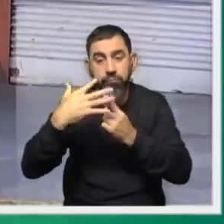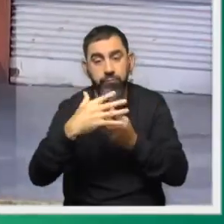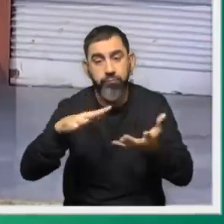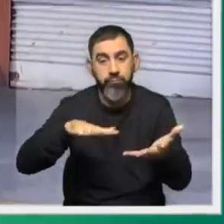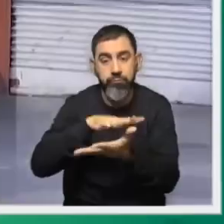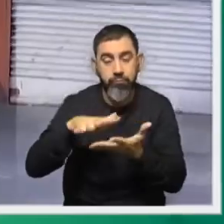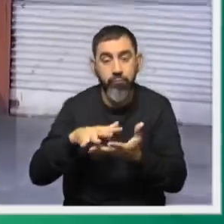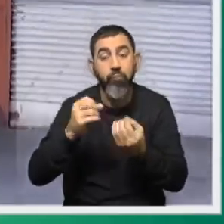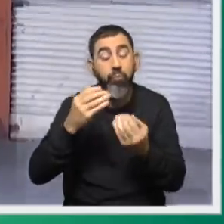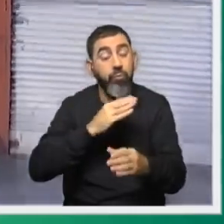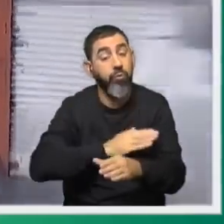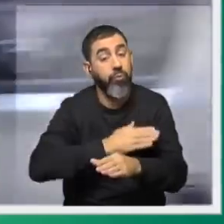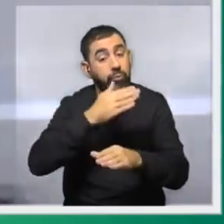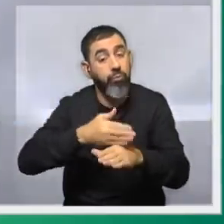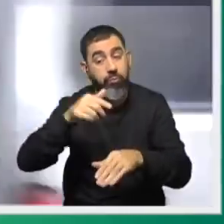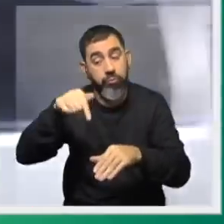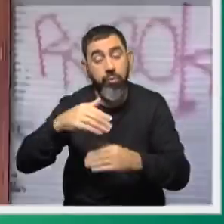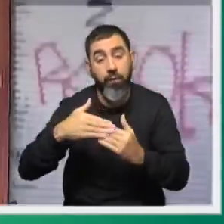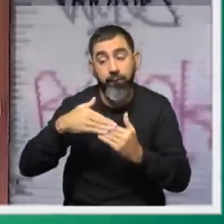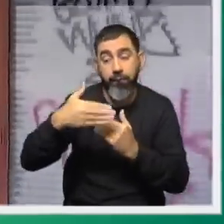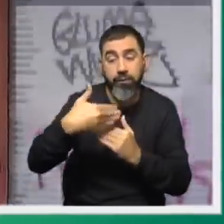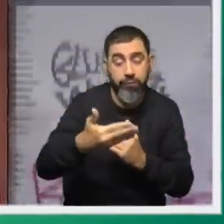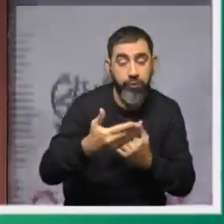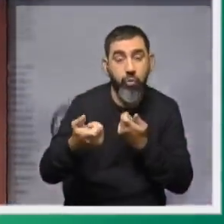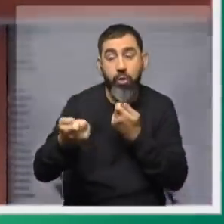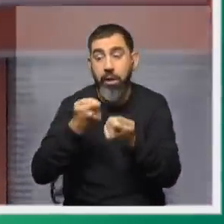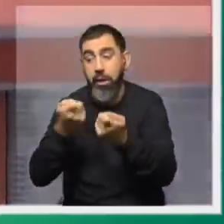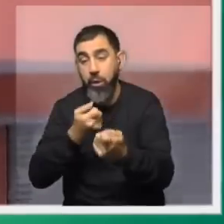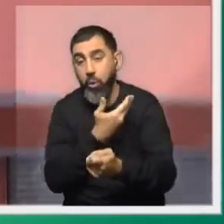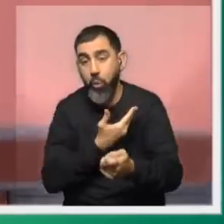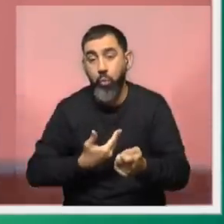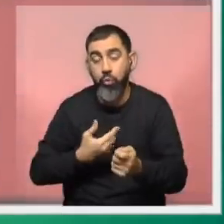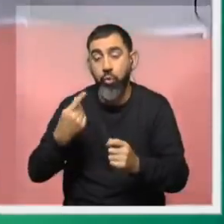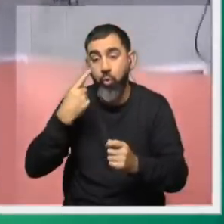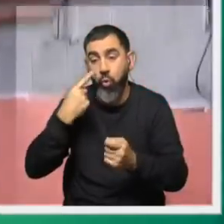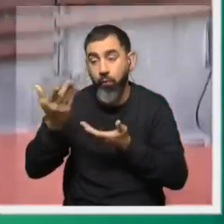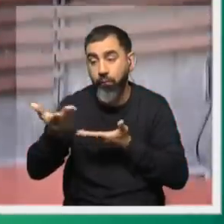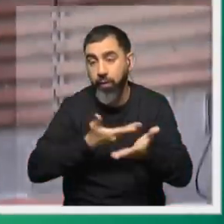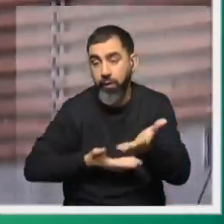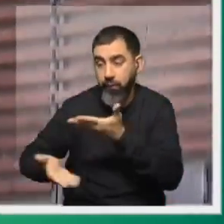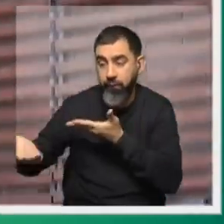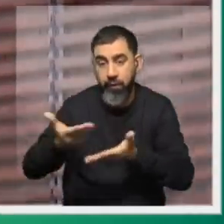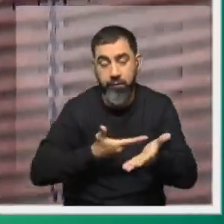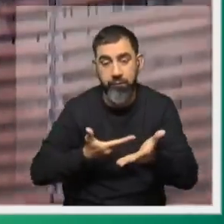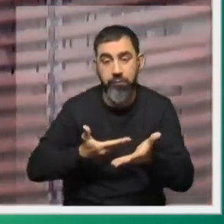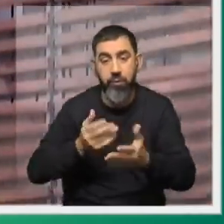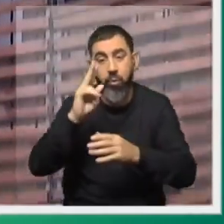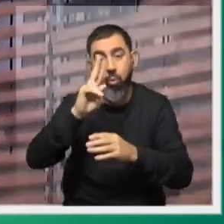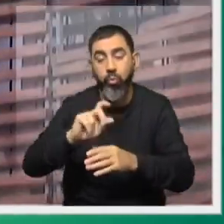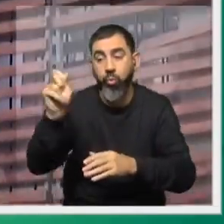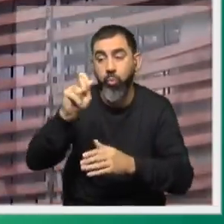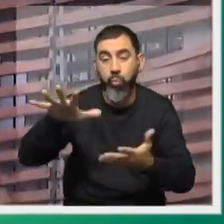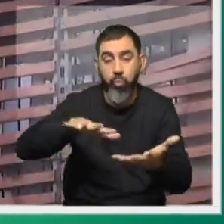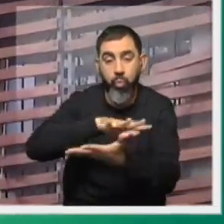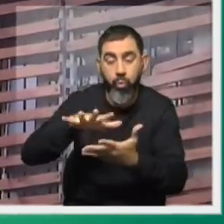justamente por el impacto que genera para los vecinos para los comerciantes la convivencia el uso del espacio público